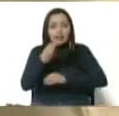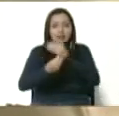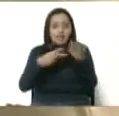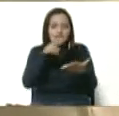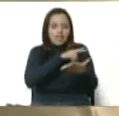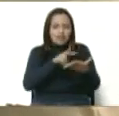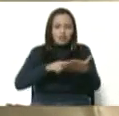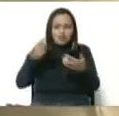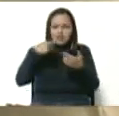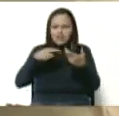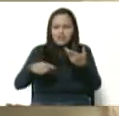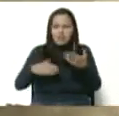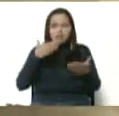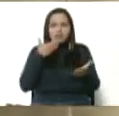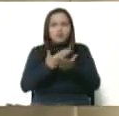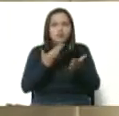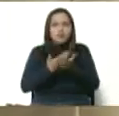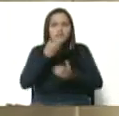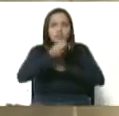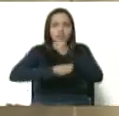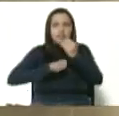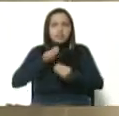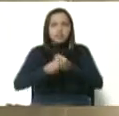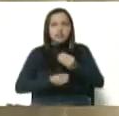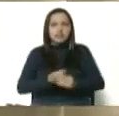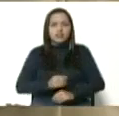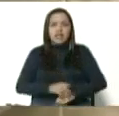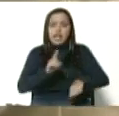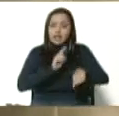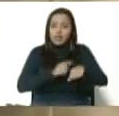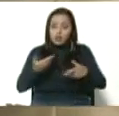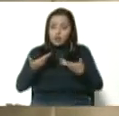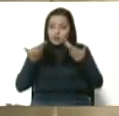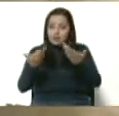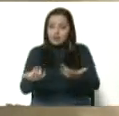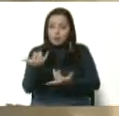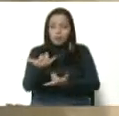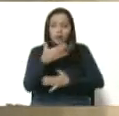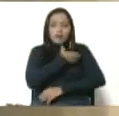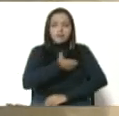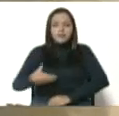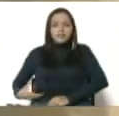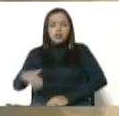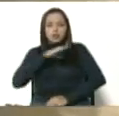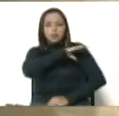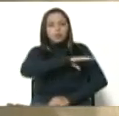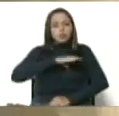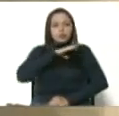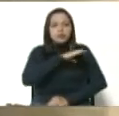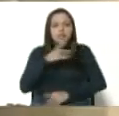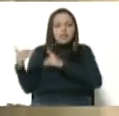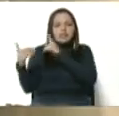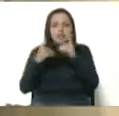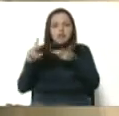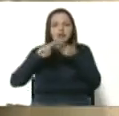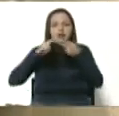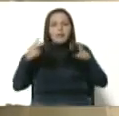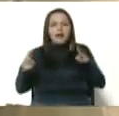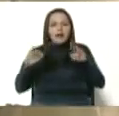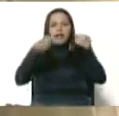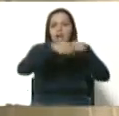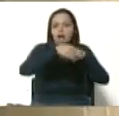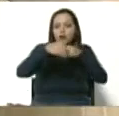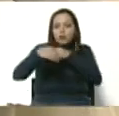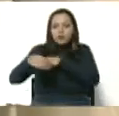esta serie de propuestas que a esta hora está entregando al presidente de la Comisión del Diálogo, la Paz y la